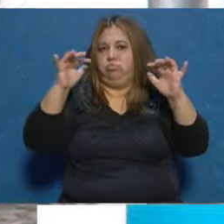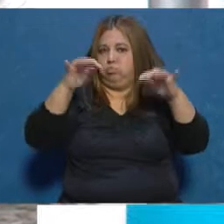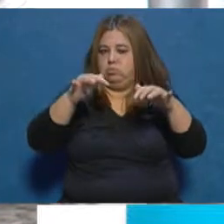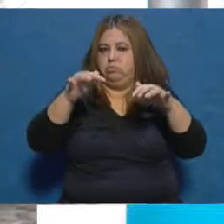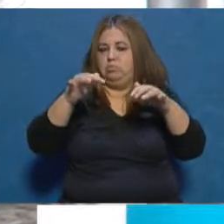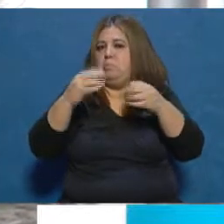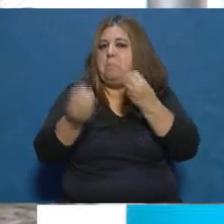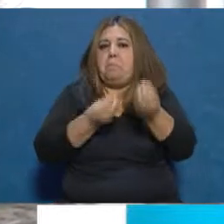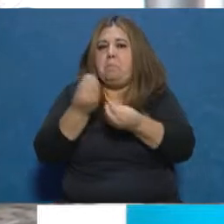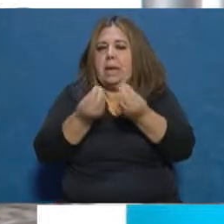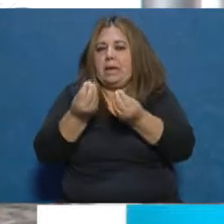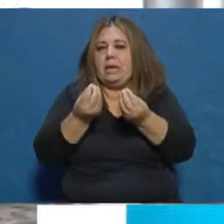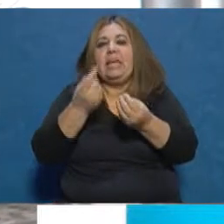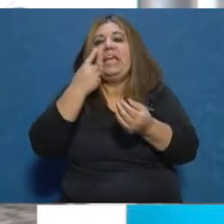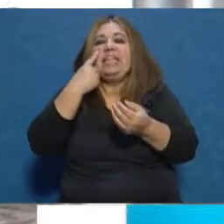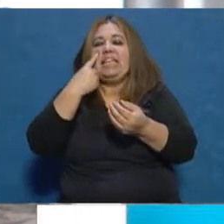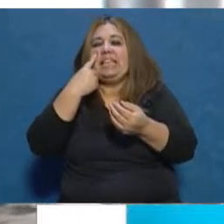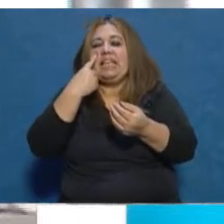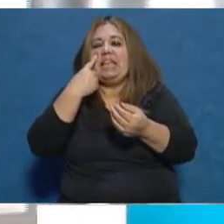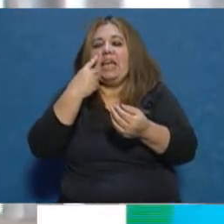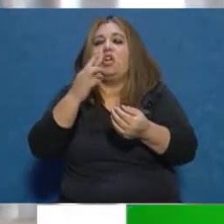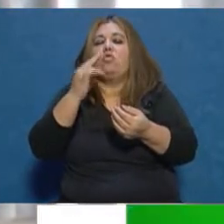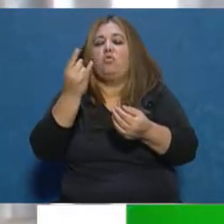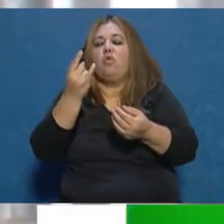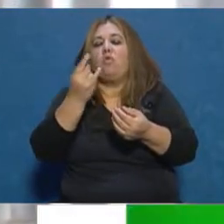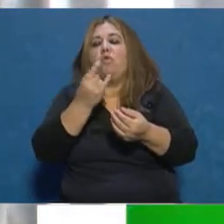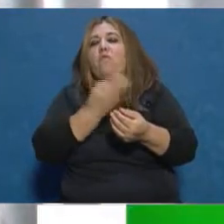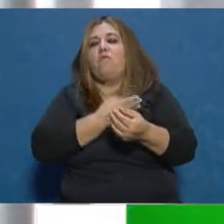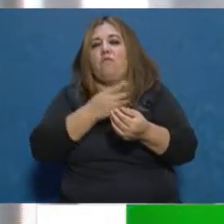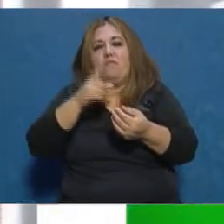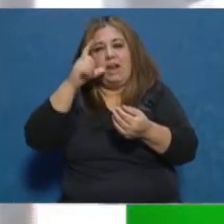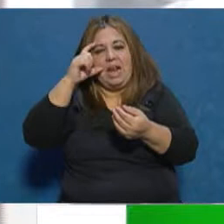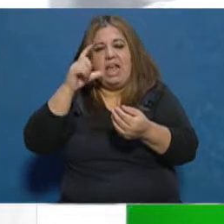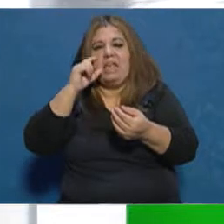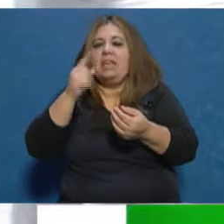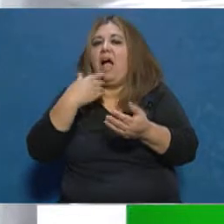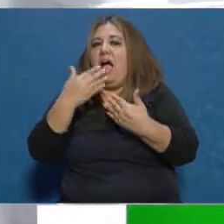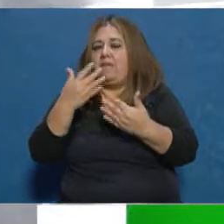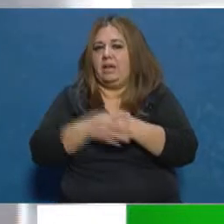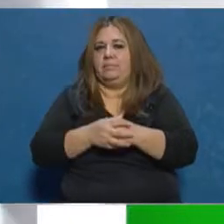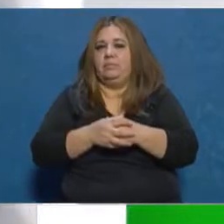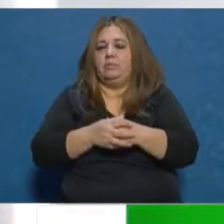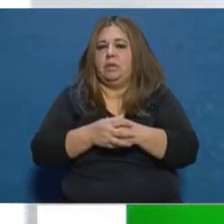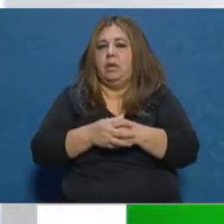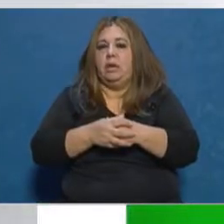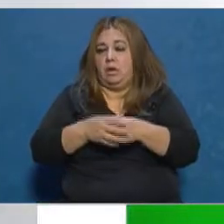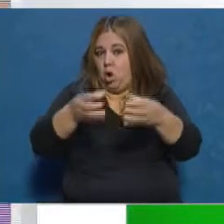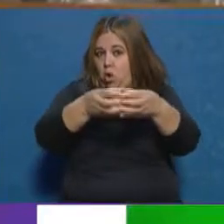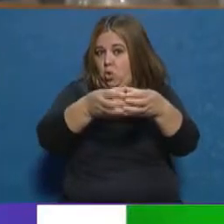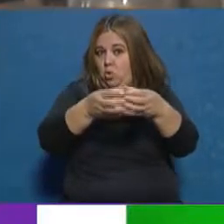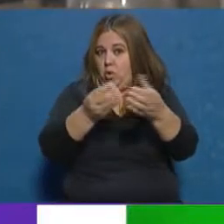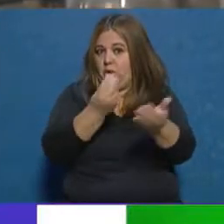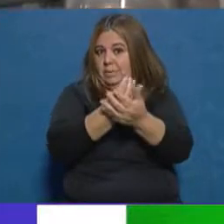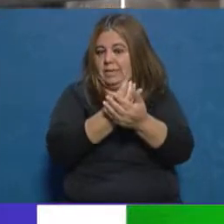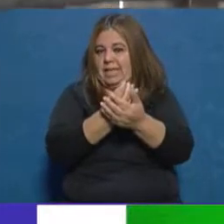el intendente Raúl Rufeil. Vamos a hablar con algunos de los gastronómicos, los representantes del sector, que están marcando